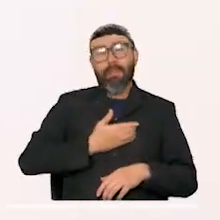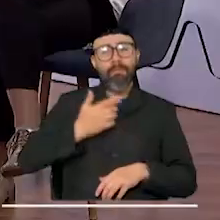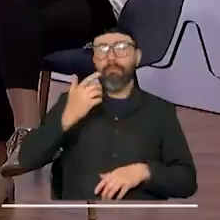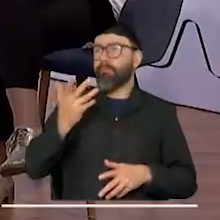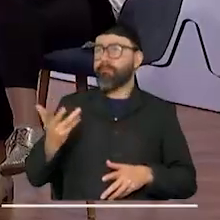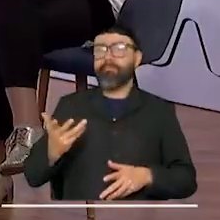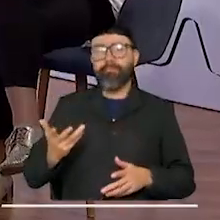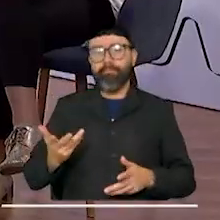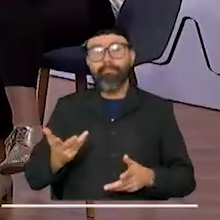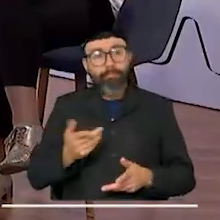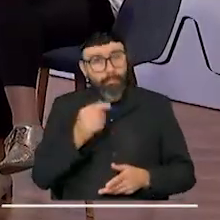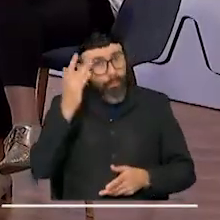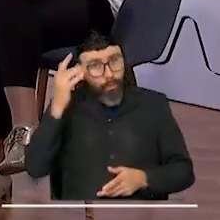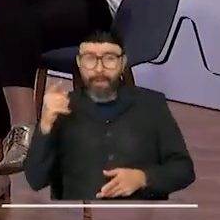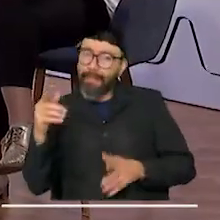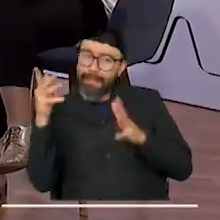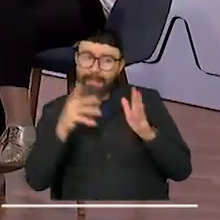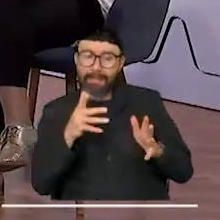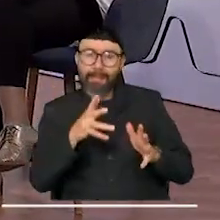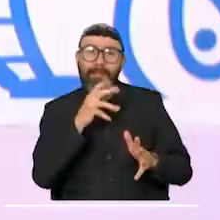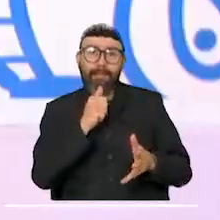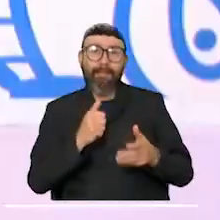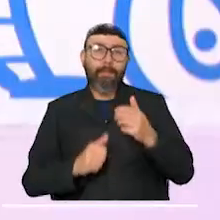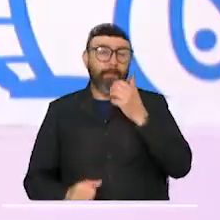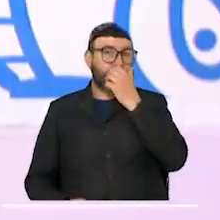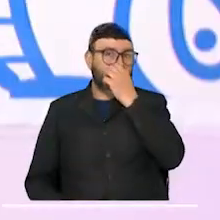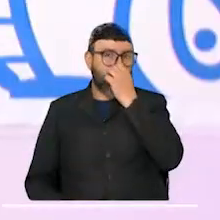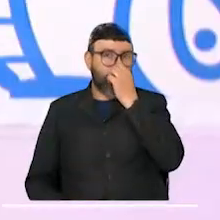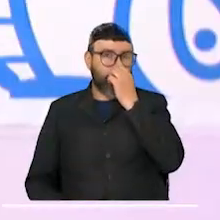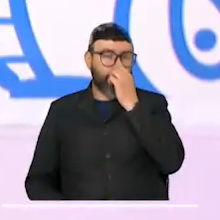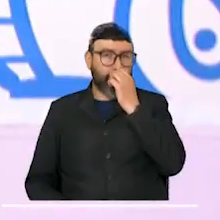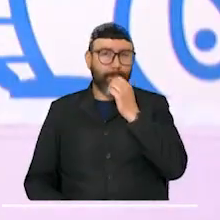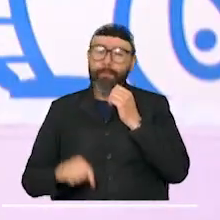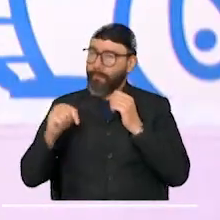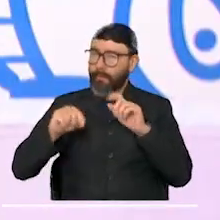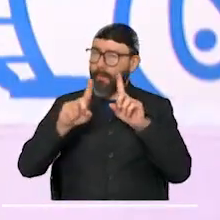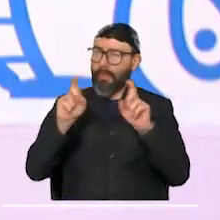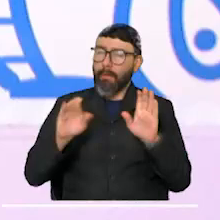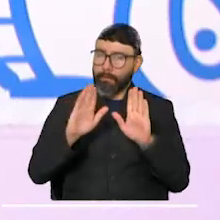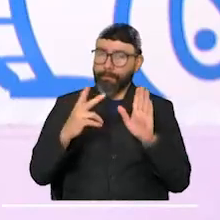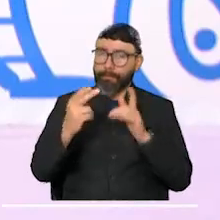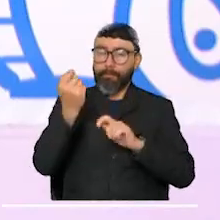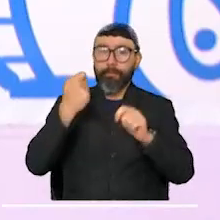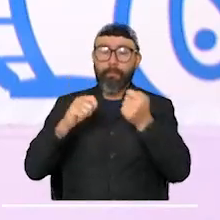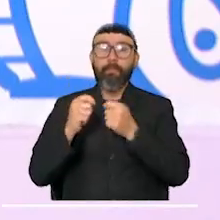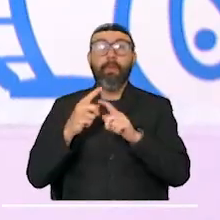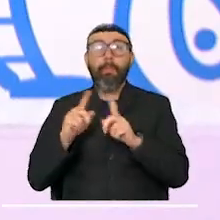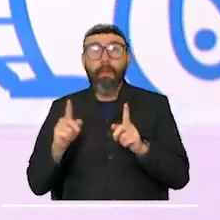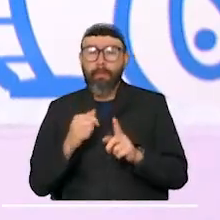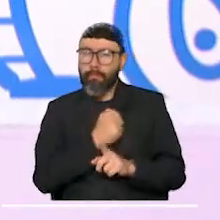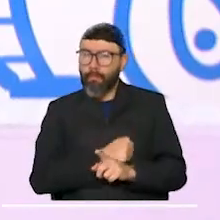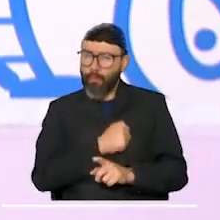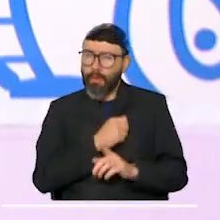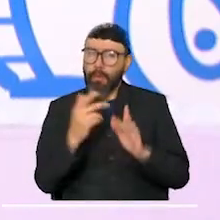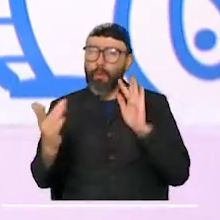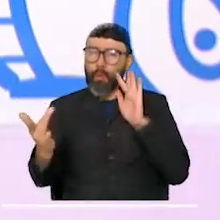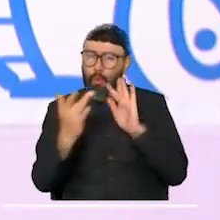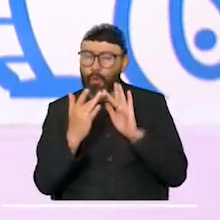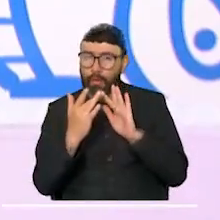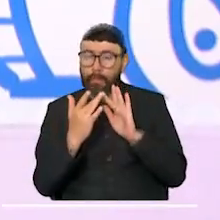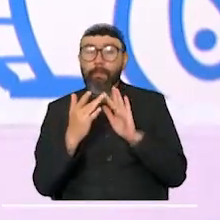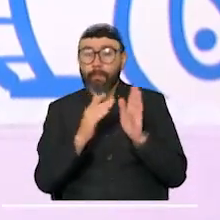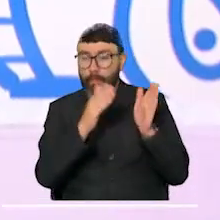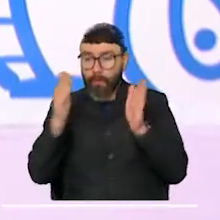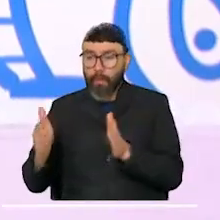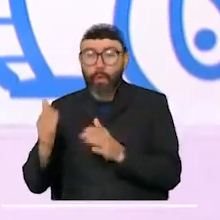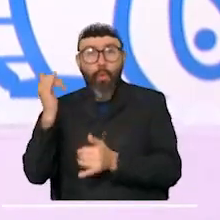Bueno ya seguimos con el tema casi vamos a un corte comercial pero quédense conectadas porque en la última